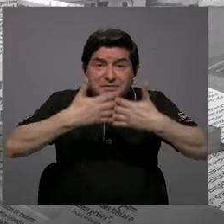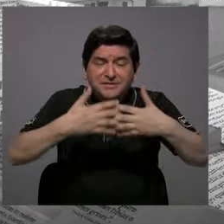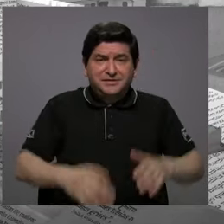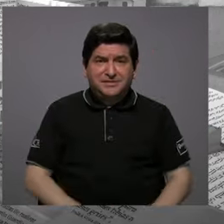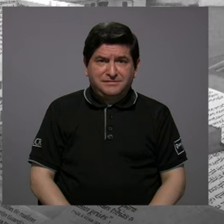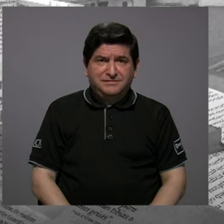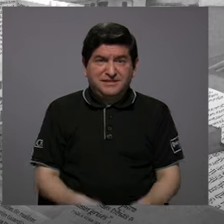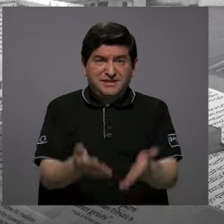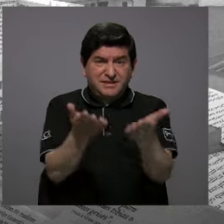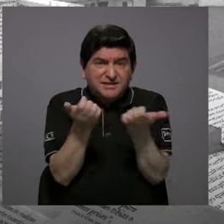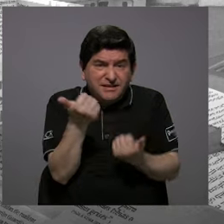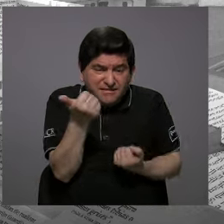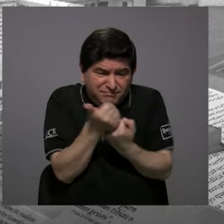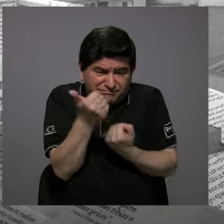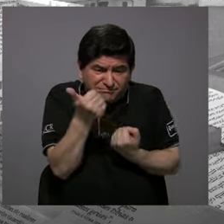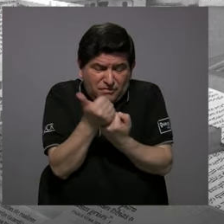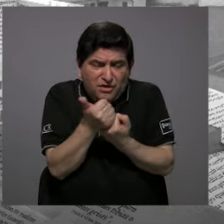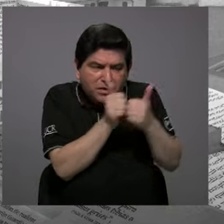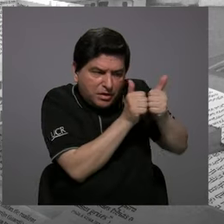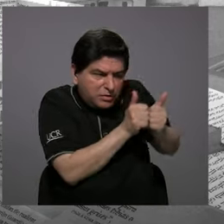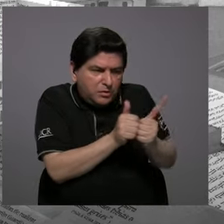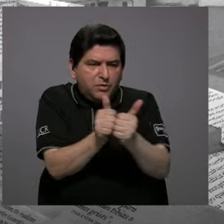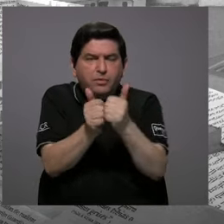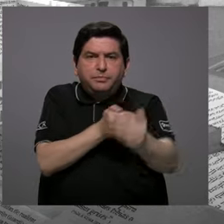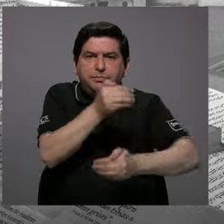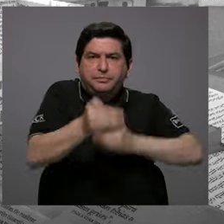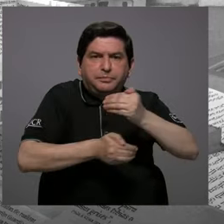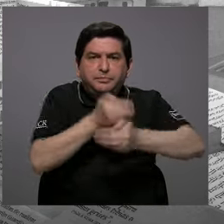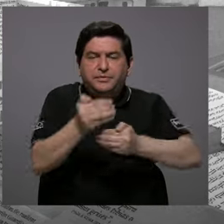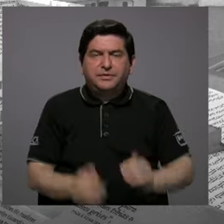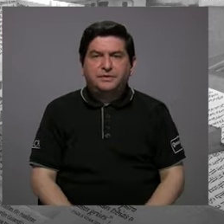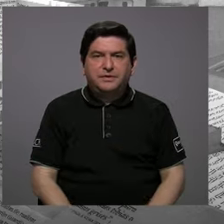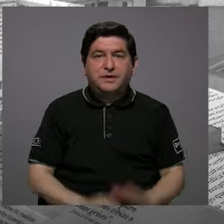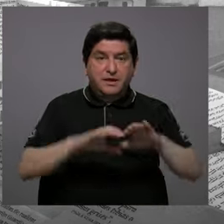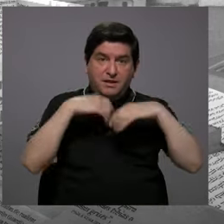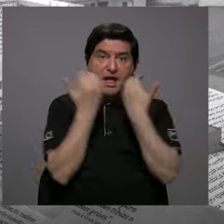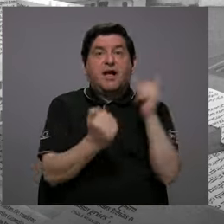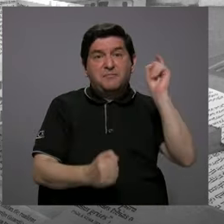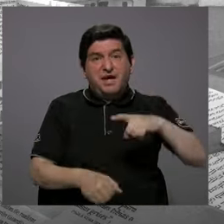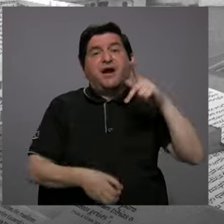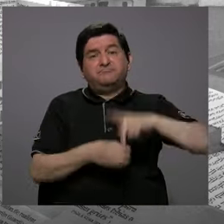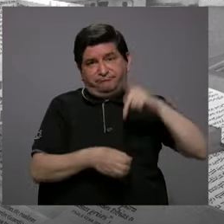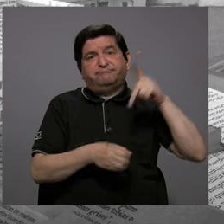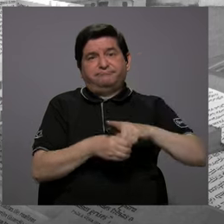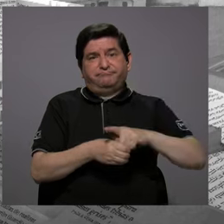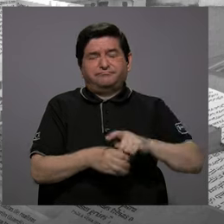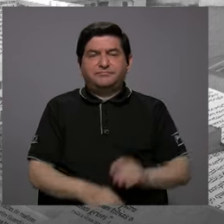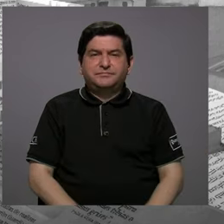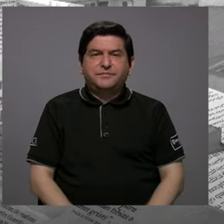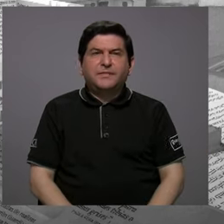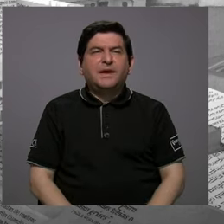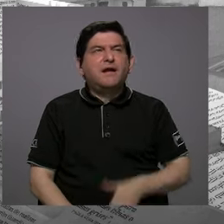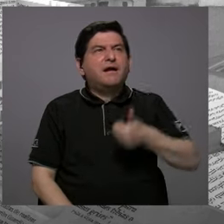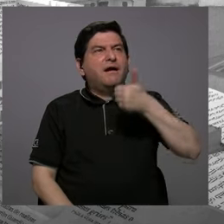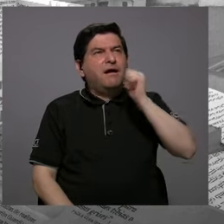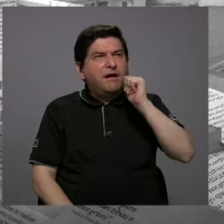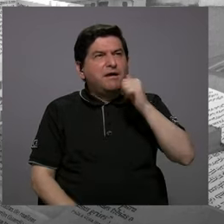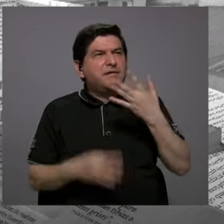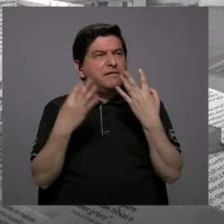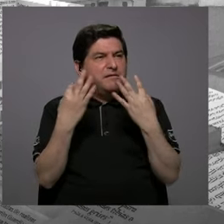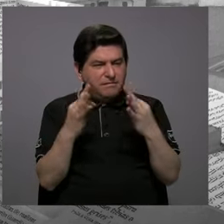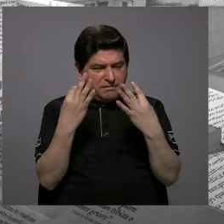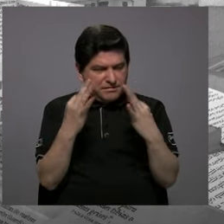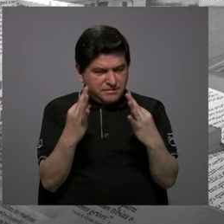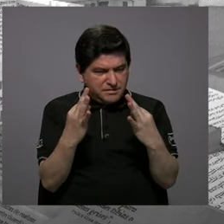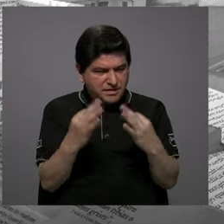si queremos apoyarlos acompañarlo en este proceso la cámara tiene que estar también ayer Bueno Tratamos